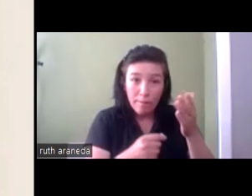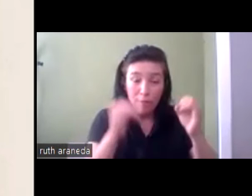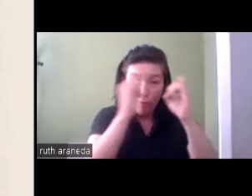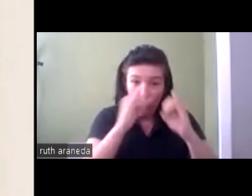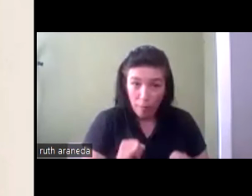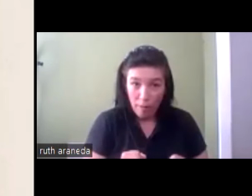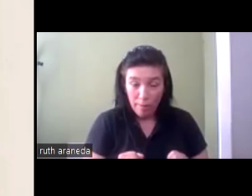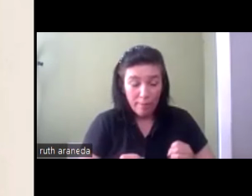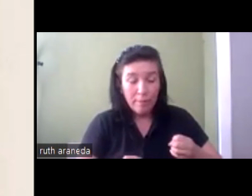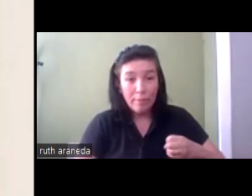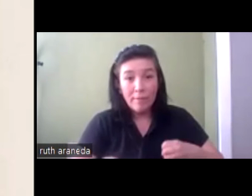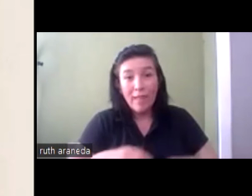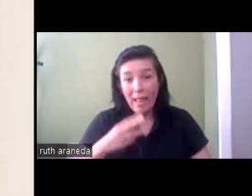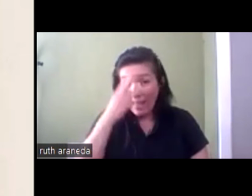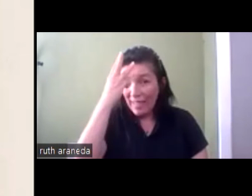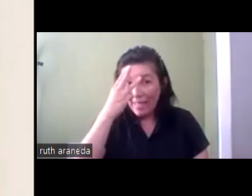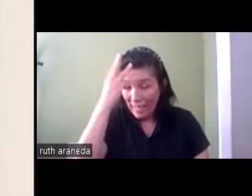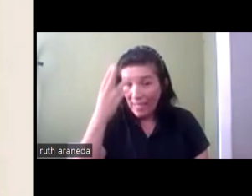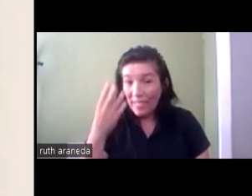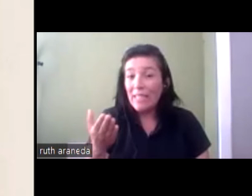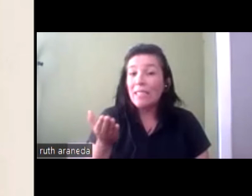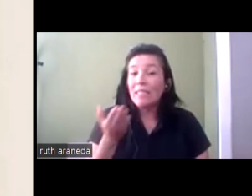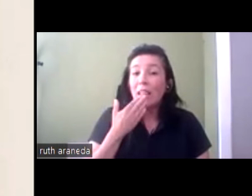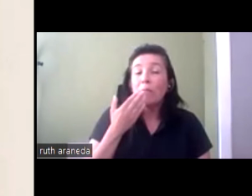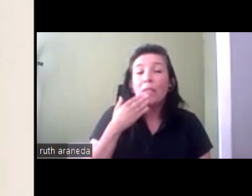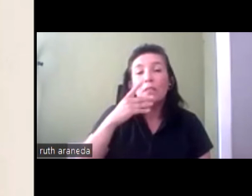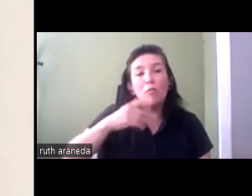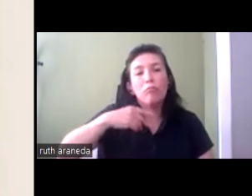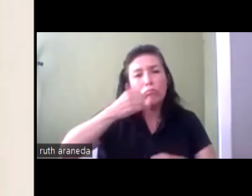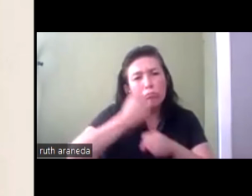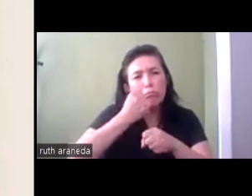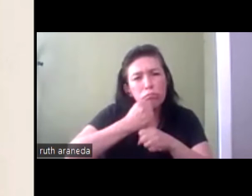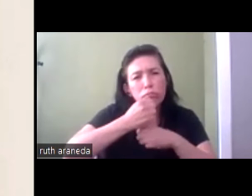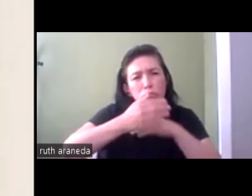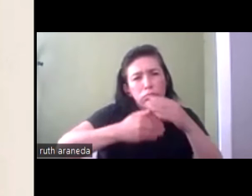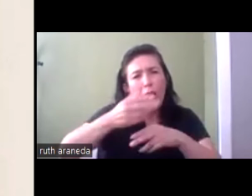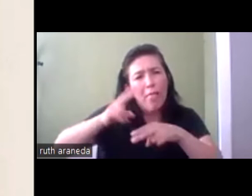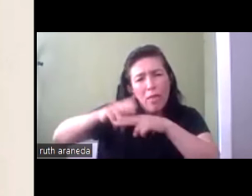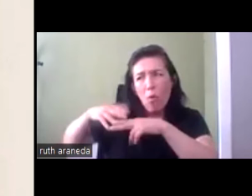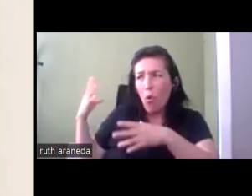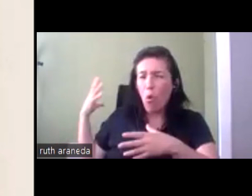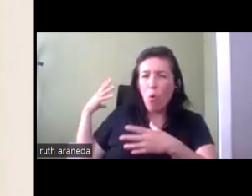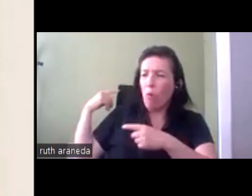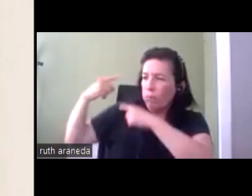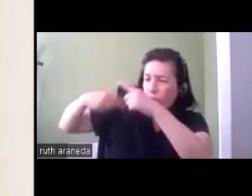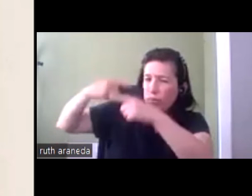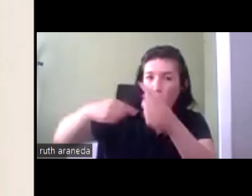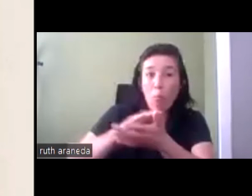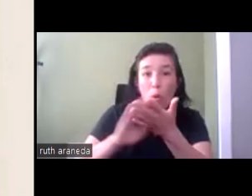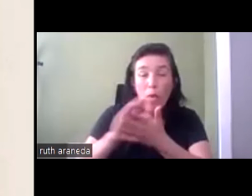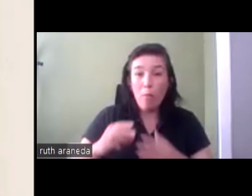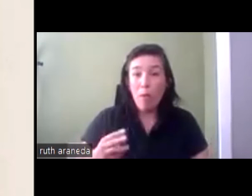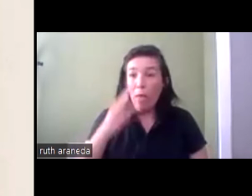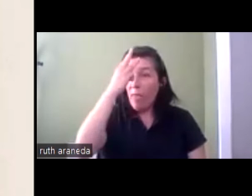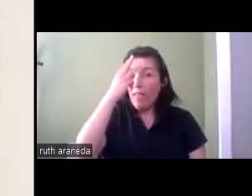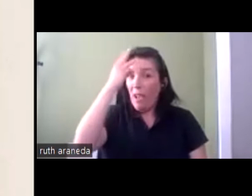incaica, también se sigue la producción de estos patrones que venían de antes. Es decir, No es como que llega el Inca y desaparece todo el